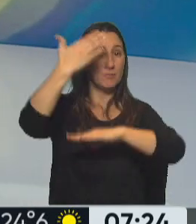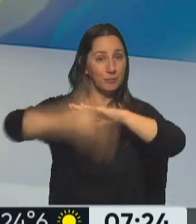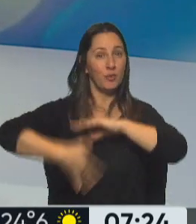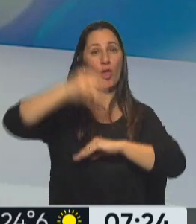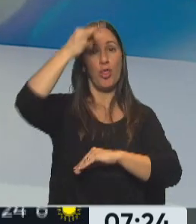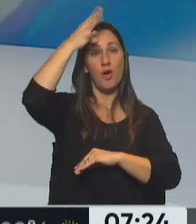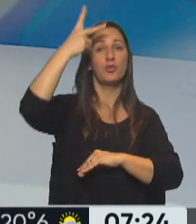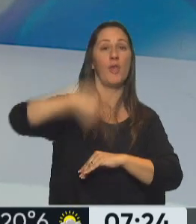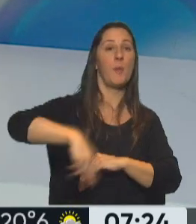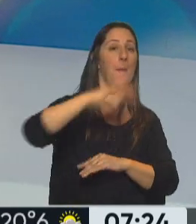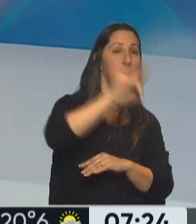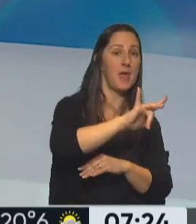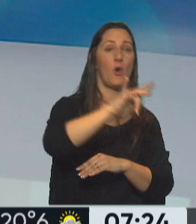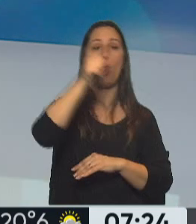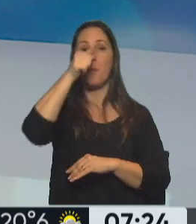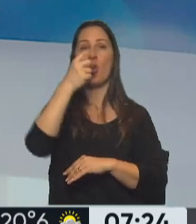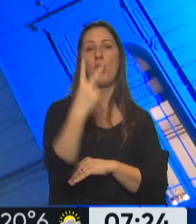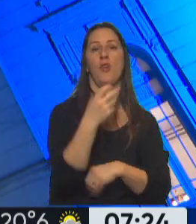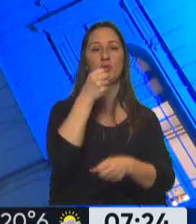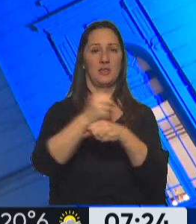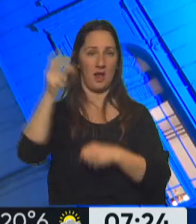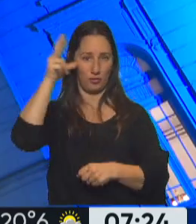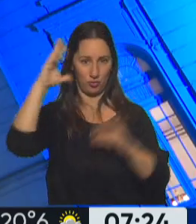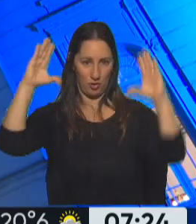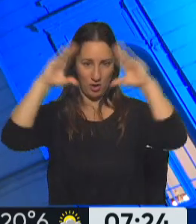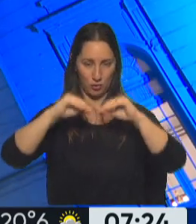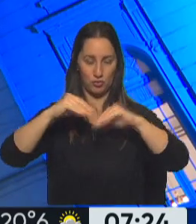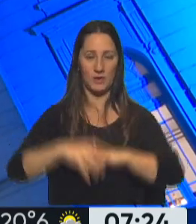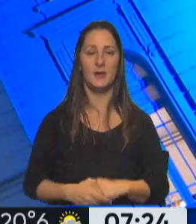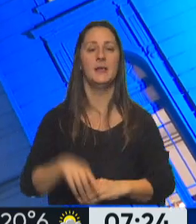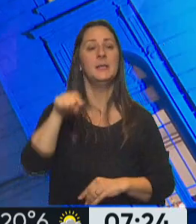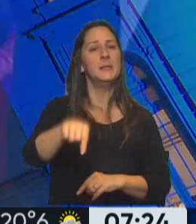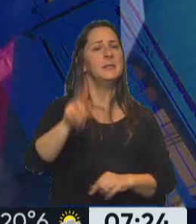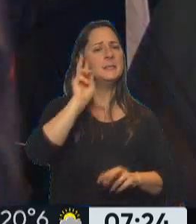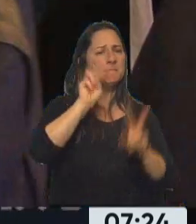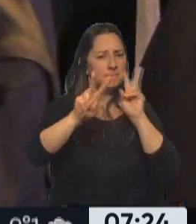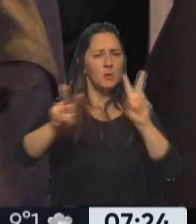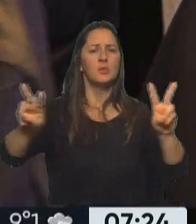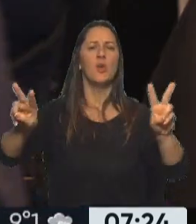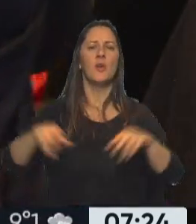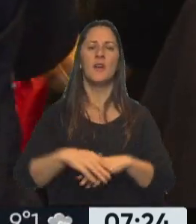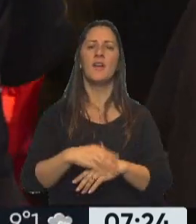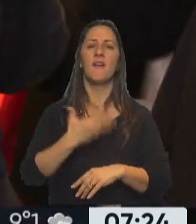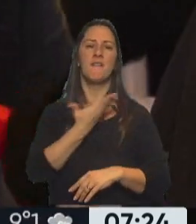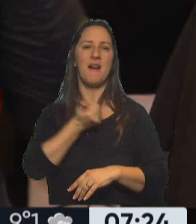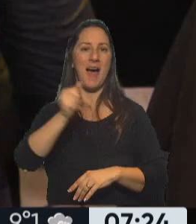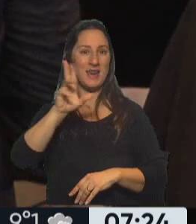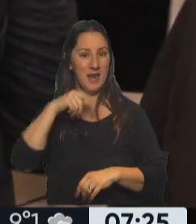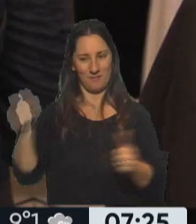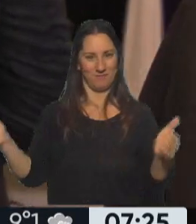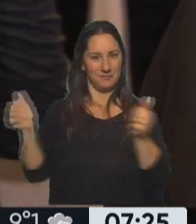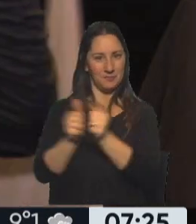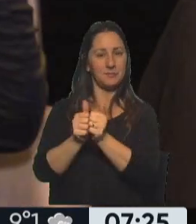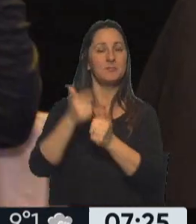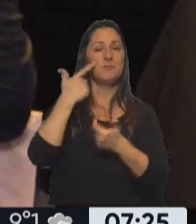de miércoles a domingos, de 14 a 20. Esta es una exposición que la estamos co-curando con Fernando Farina, en el